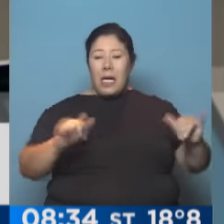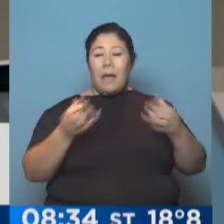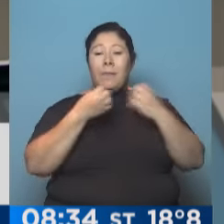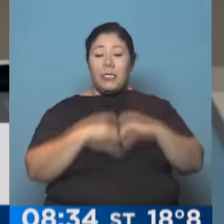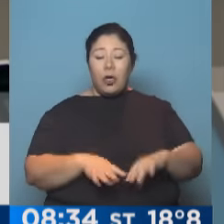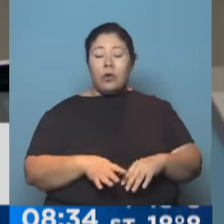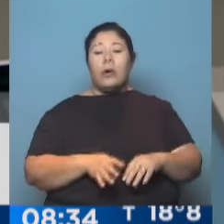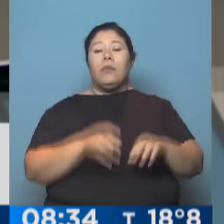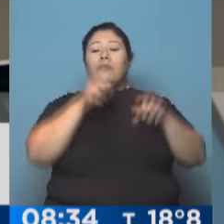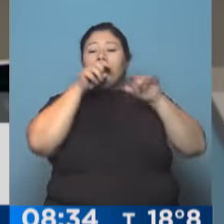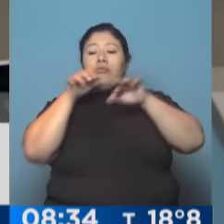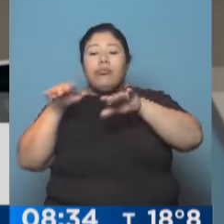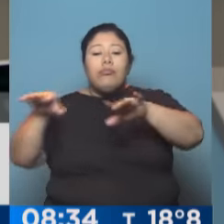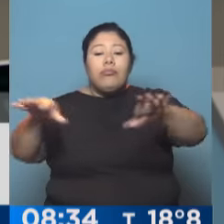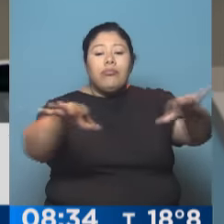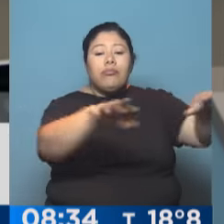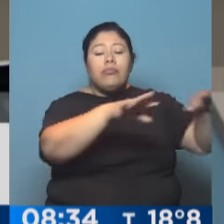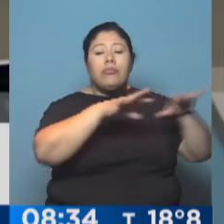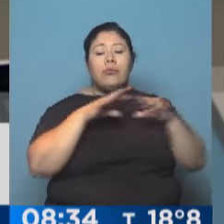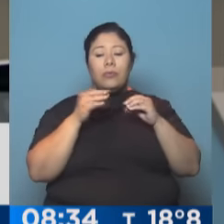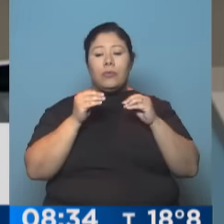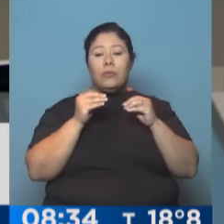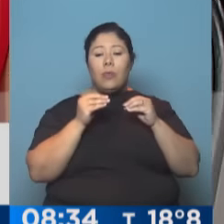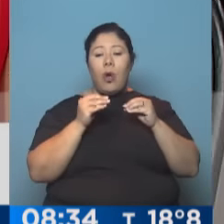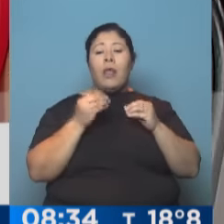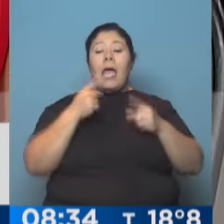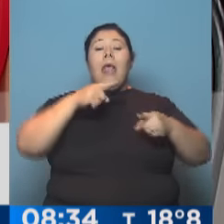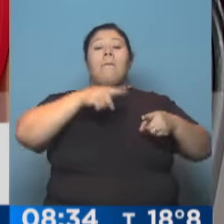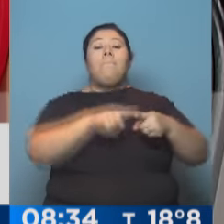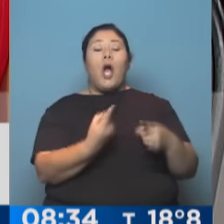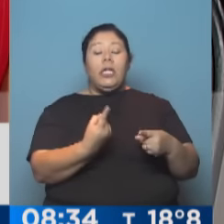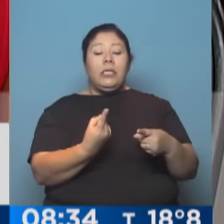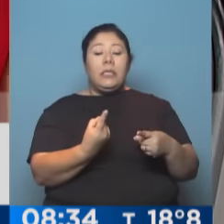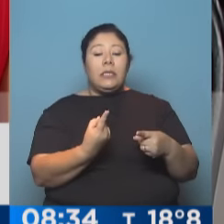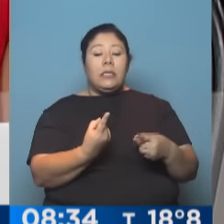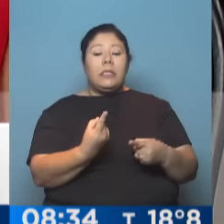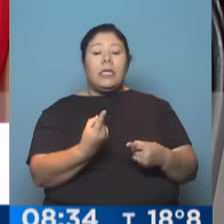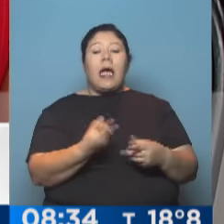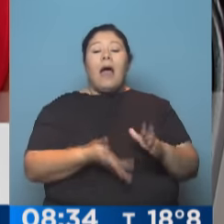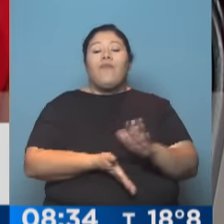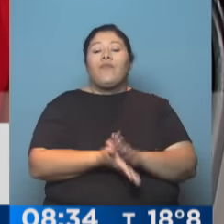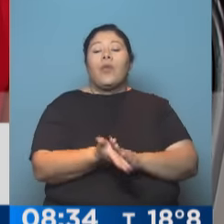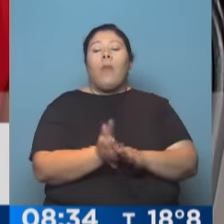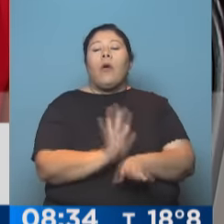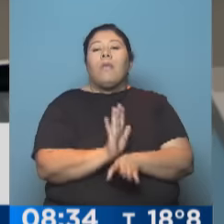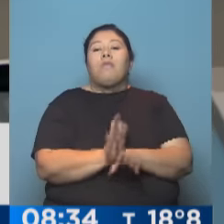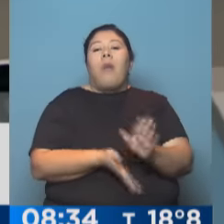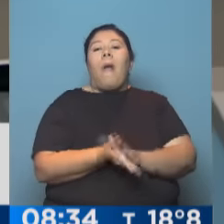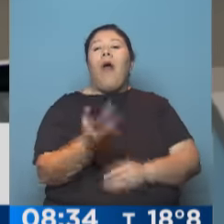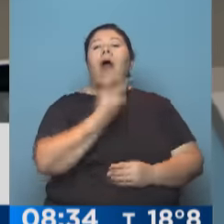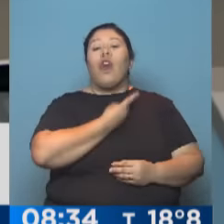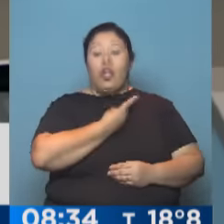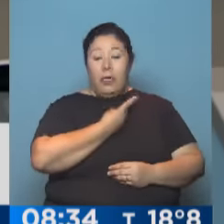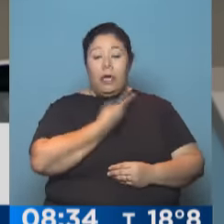es A dónde a dónde no nos lleva este esta política de apertura absoluta del mercado diario y demás digamos lo que no